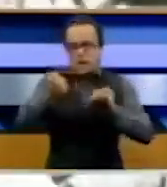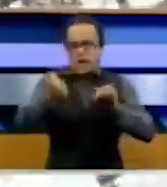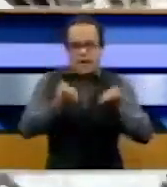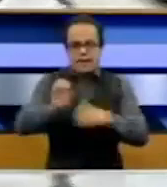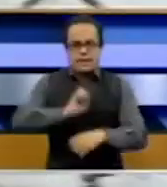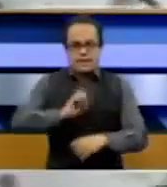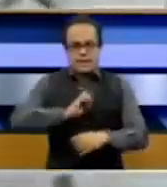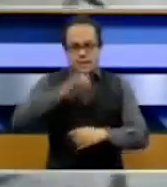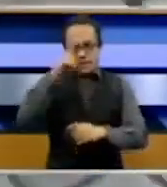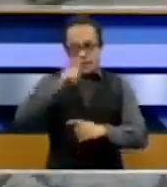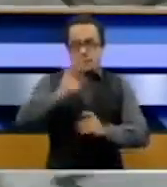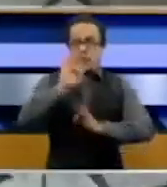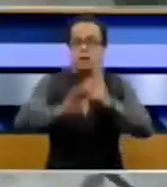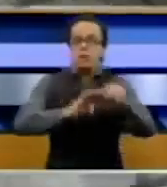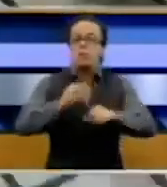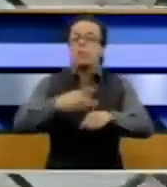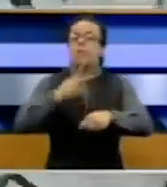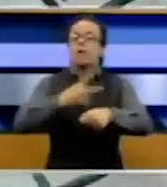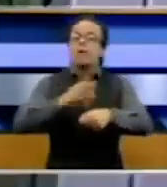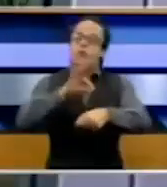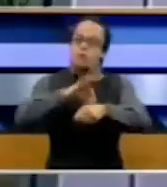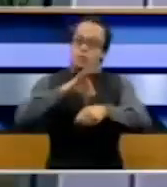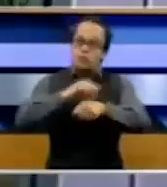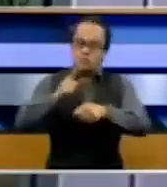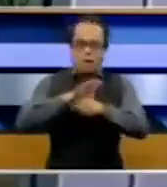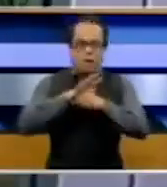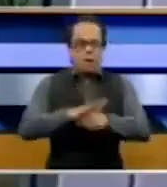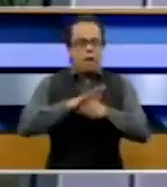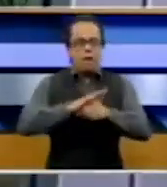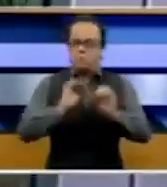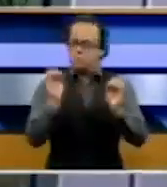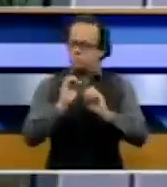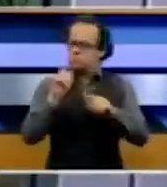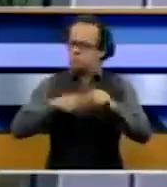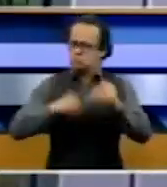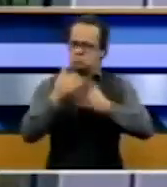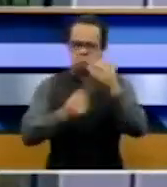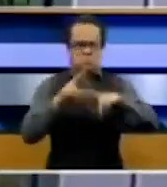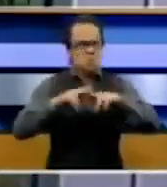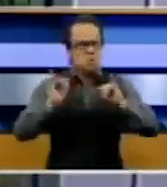manejos médicos para que se evite el estrés innecesario cuando tenga que hacer un